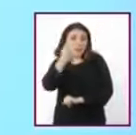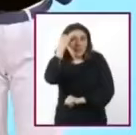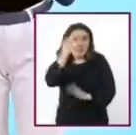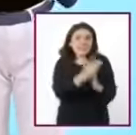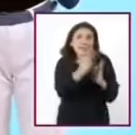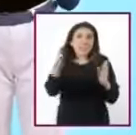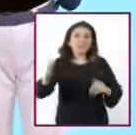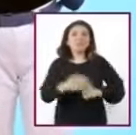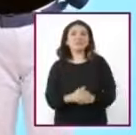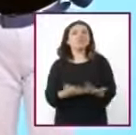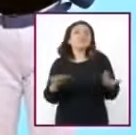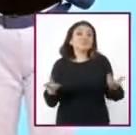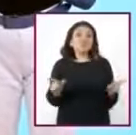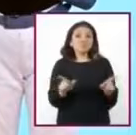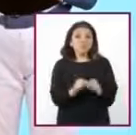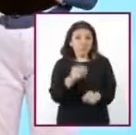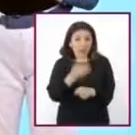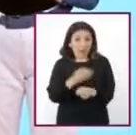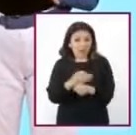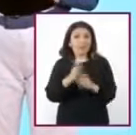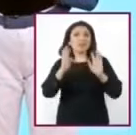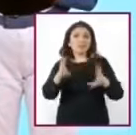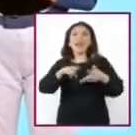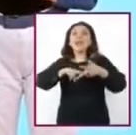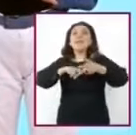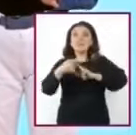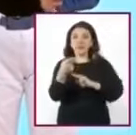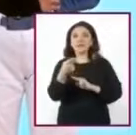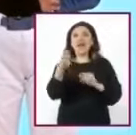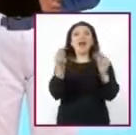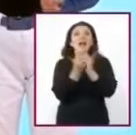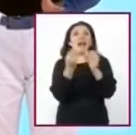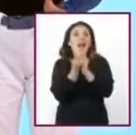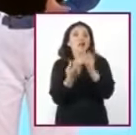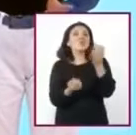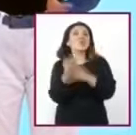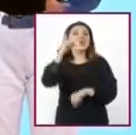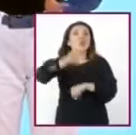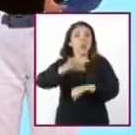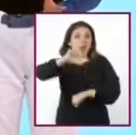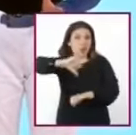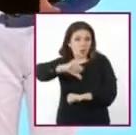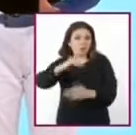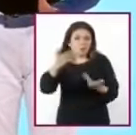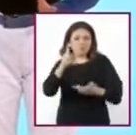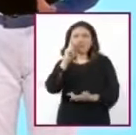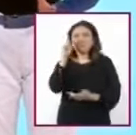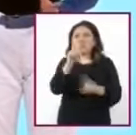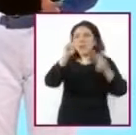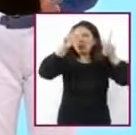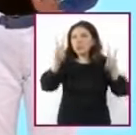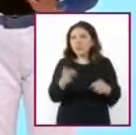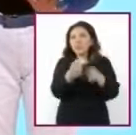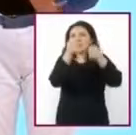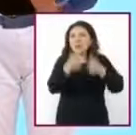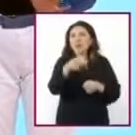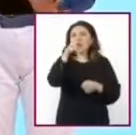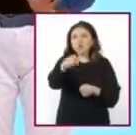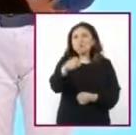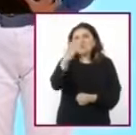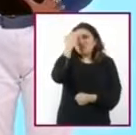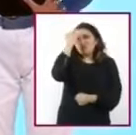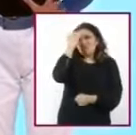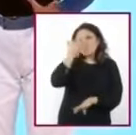esta etapa. Pero bueno, ahora es tiempo de arrancar con esta nueva aventura. Les proponemos revisar un tema que seguramente